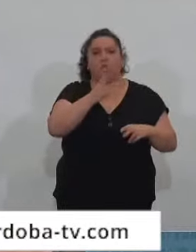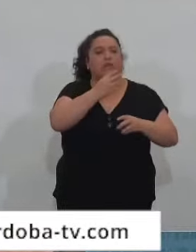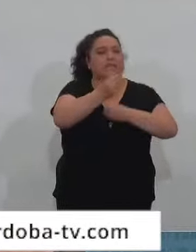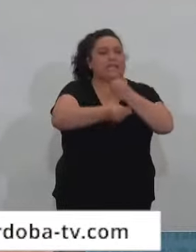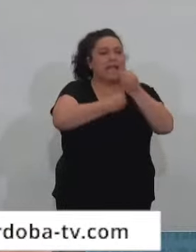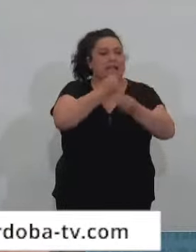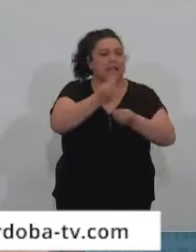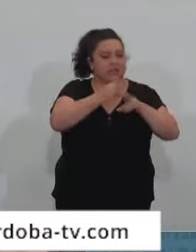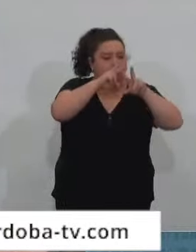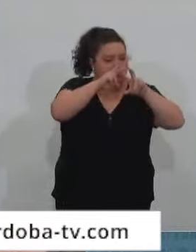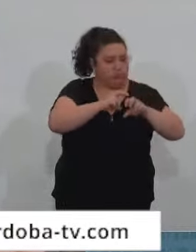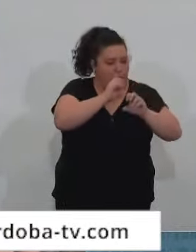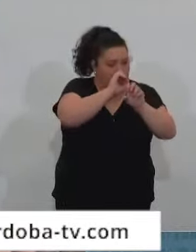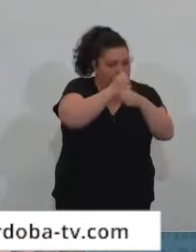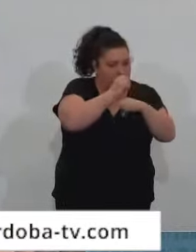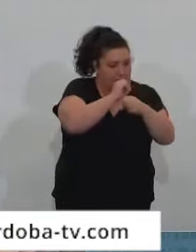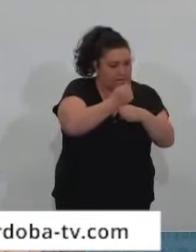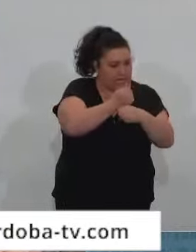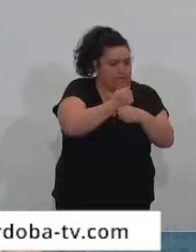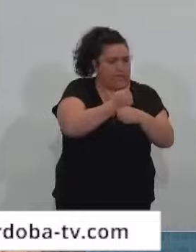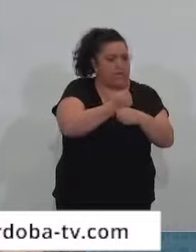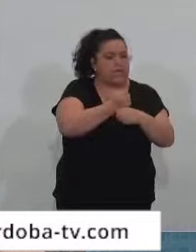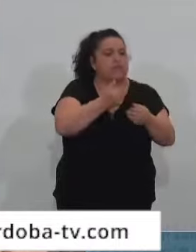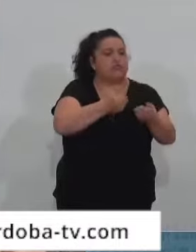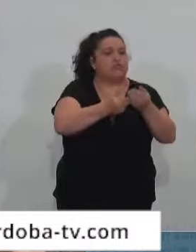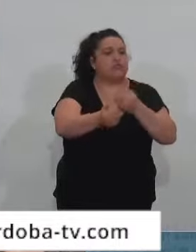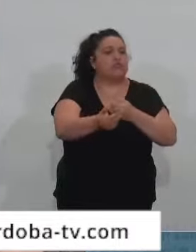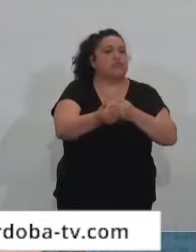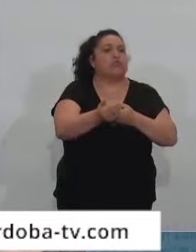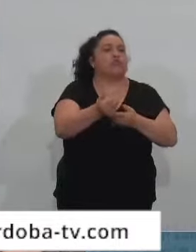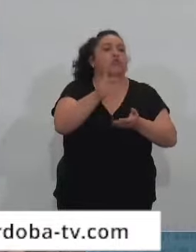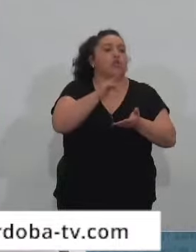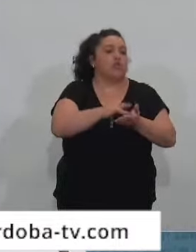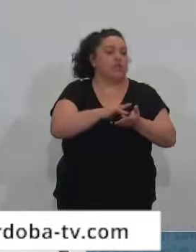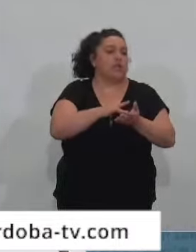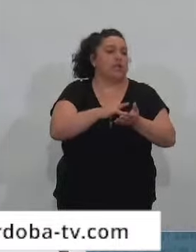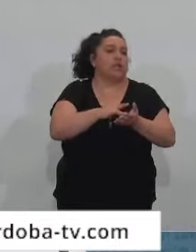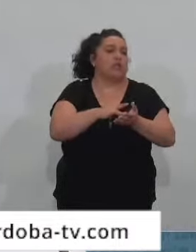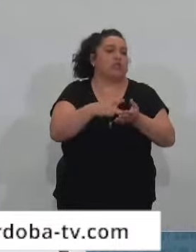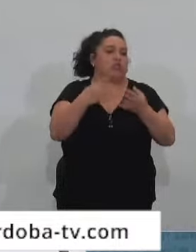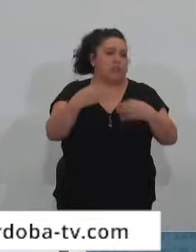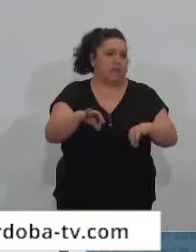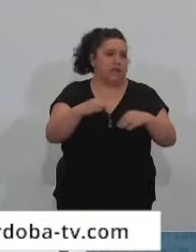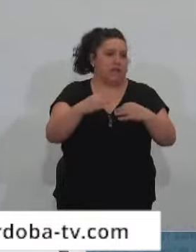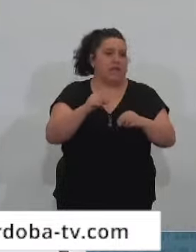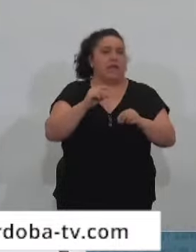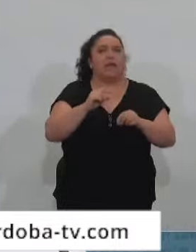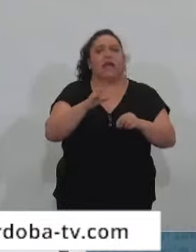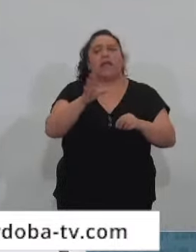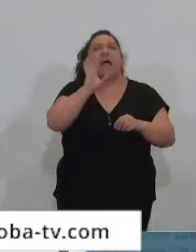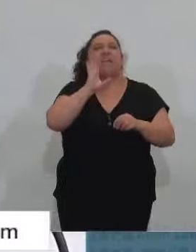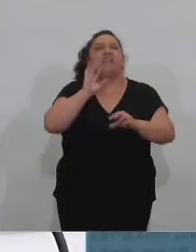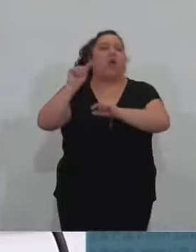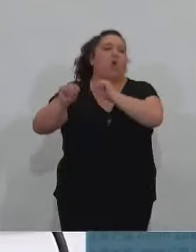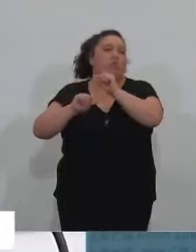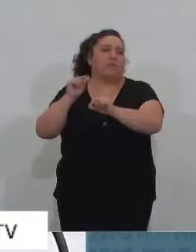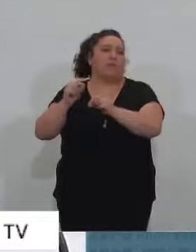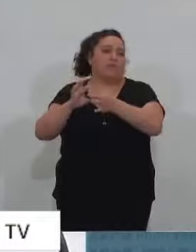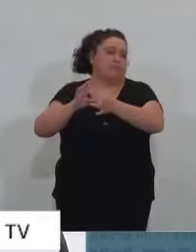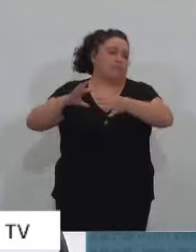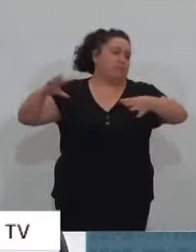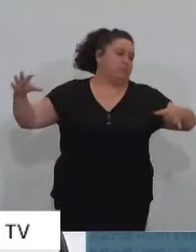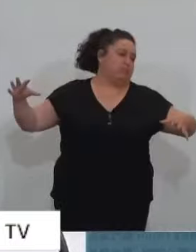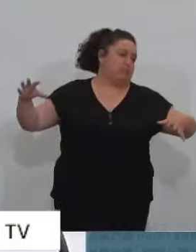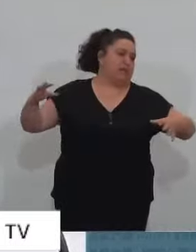dentro de la normalidad, no ya de la contaminación que se hablaba y que nunca. Esto es otro mundo completamente distinto, ¿no? Puede ser por muchas